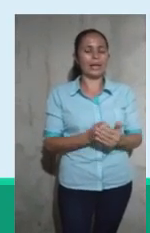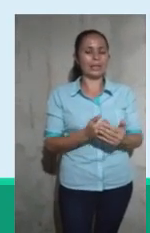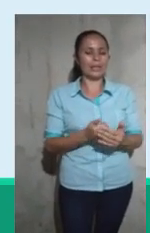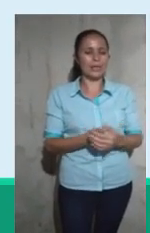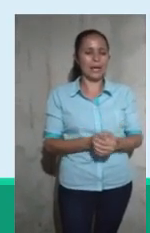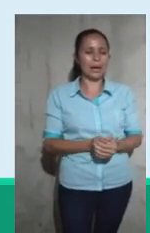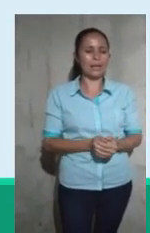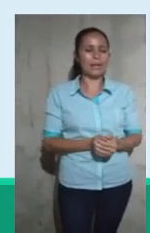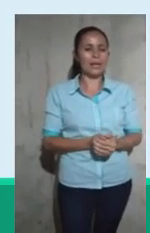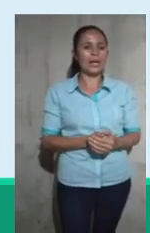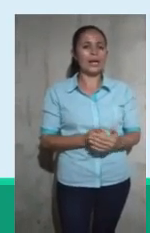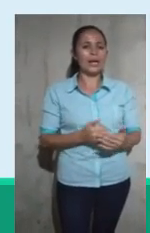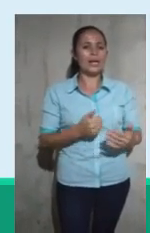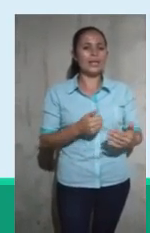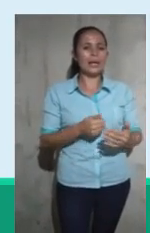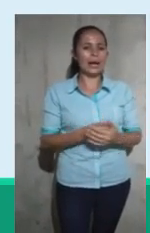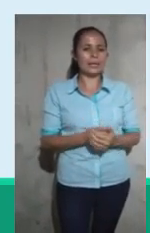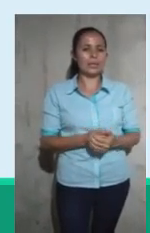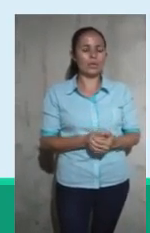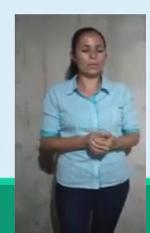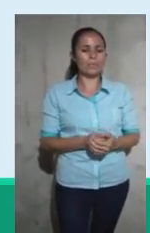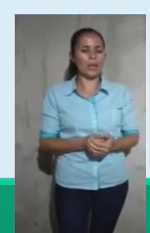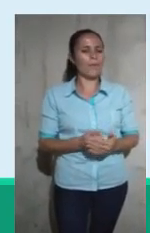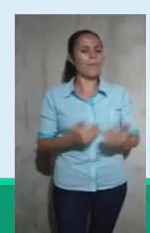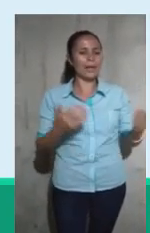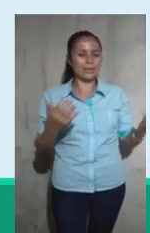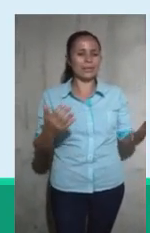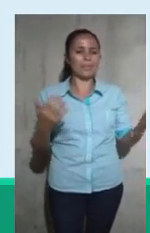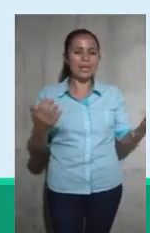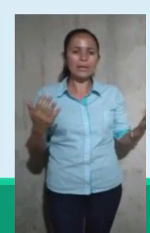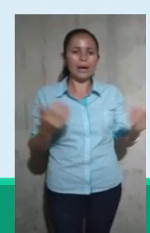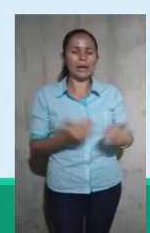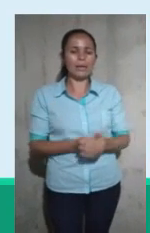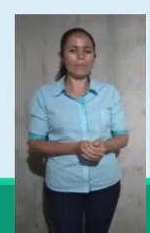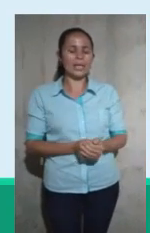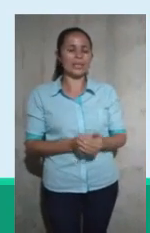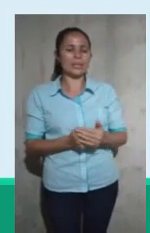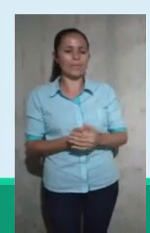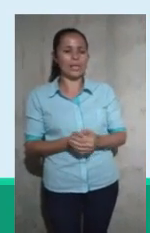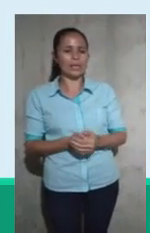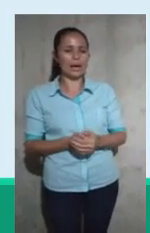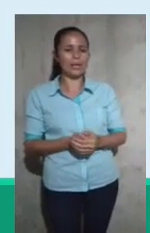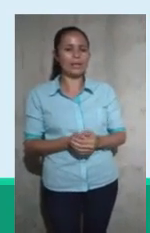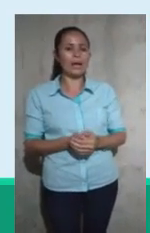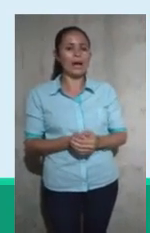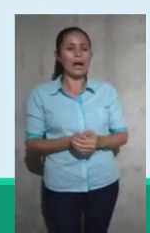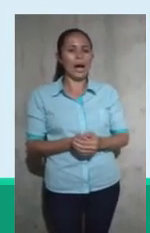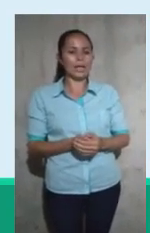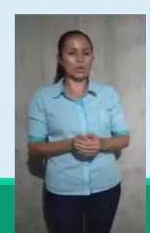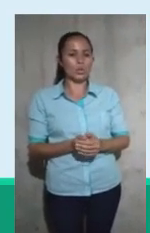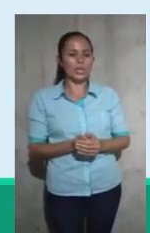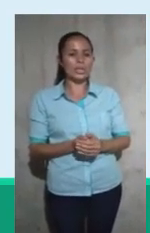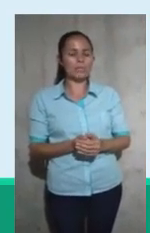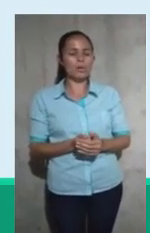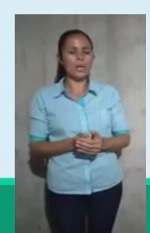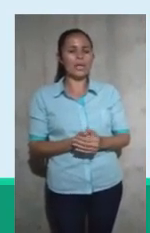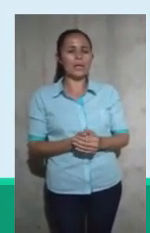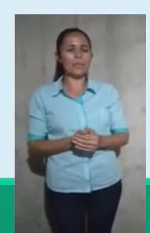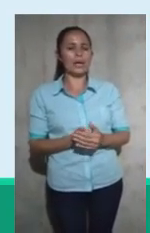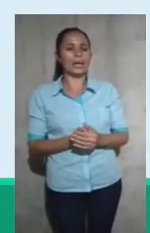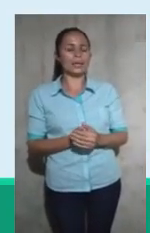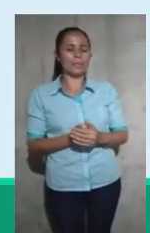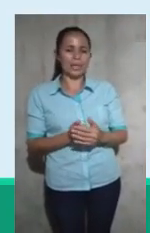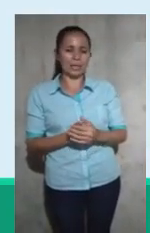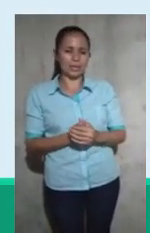la creatividad, liderazgo, flexibilidad, estabilidad, altruismo